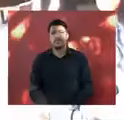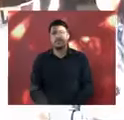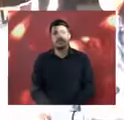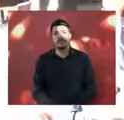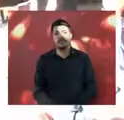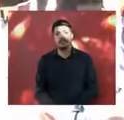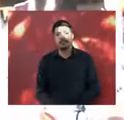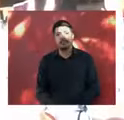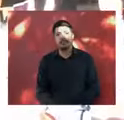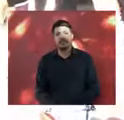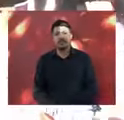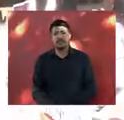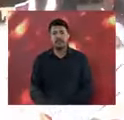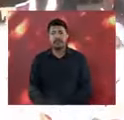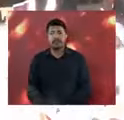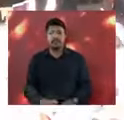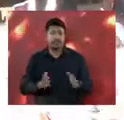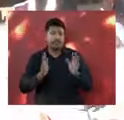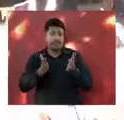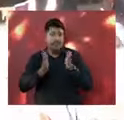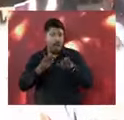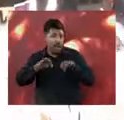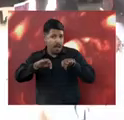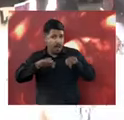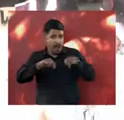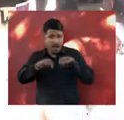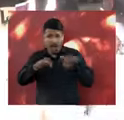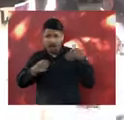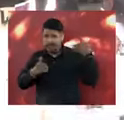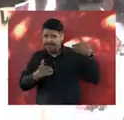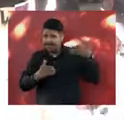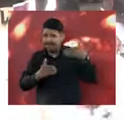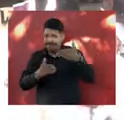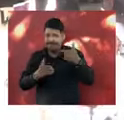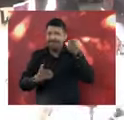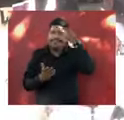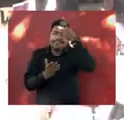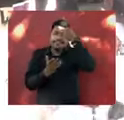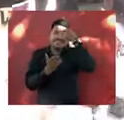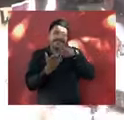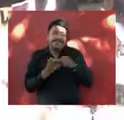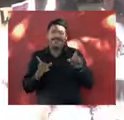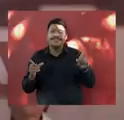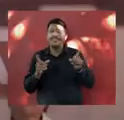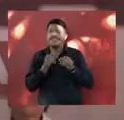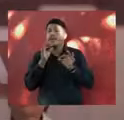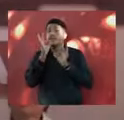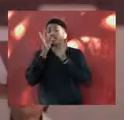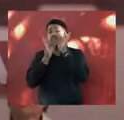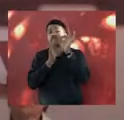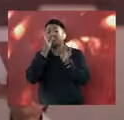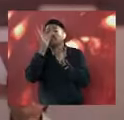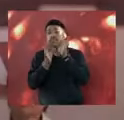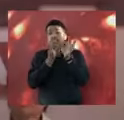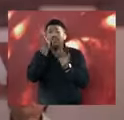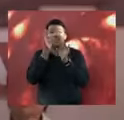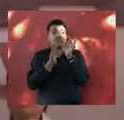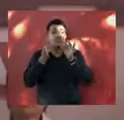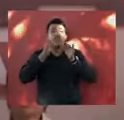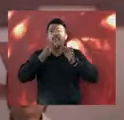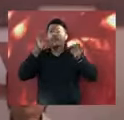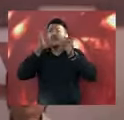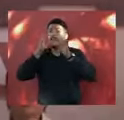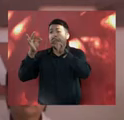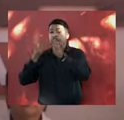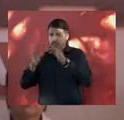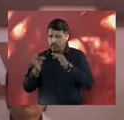Y ya estamos trabajando, no crean que nada más andamos en campaña, comprometiéndonos, ya